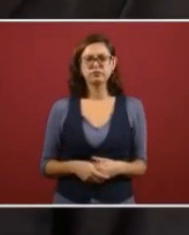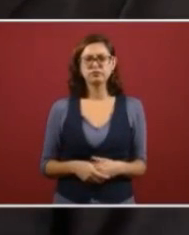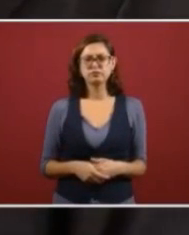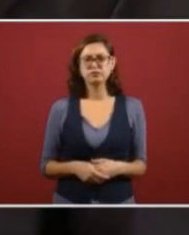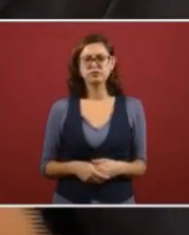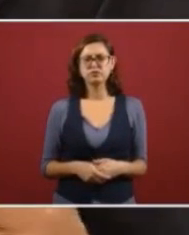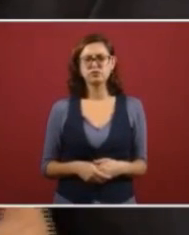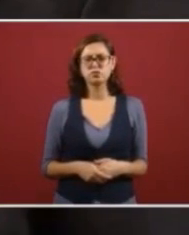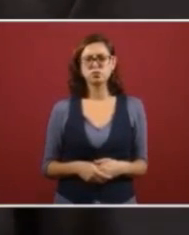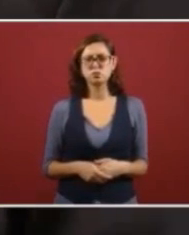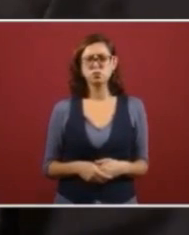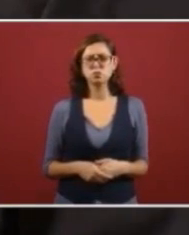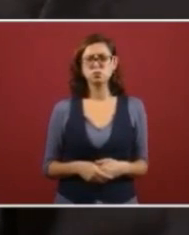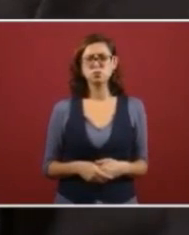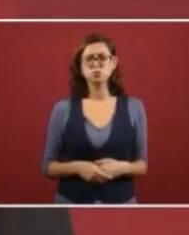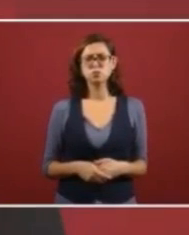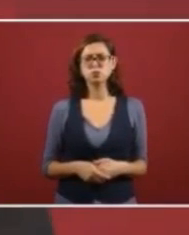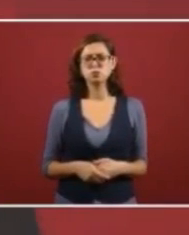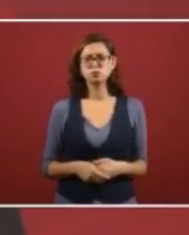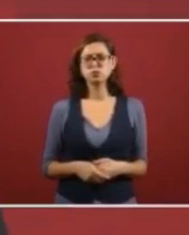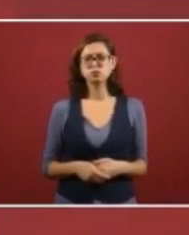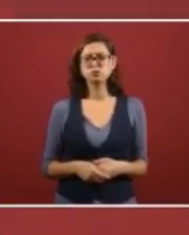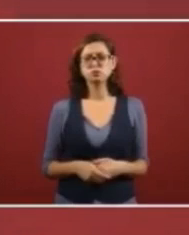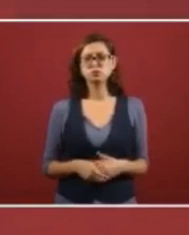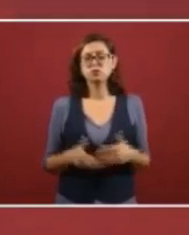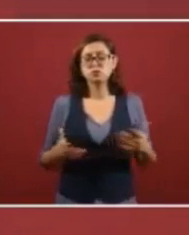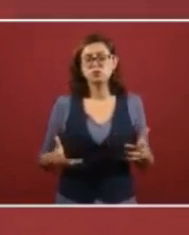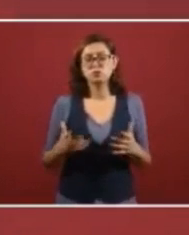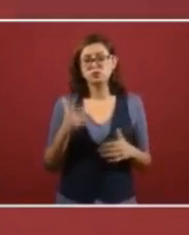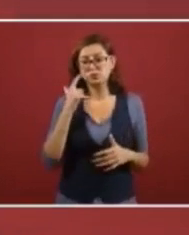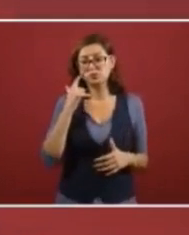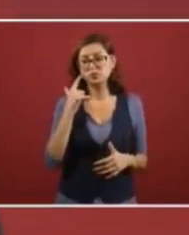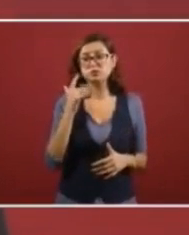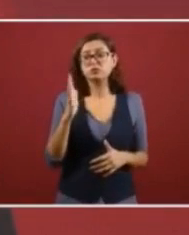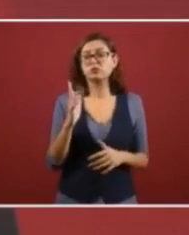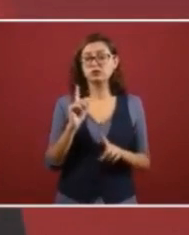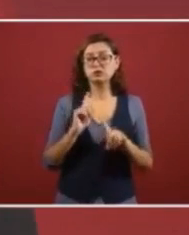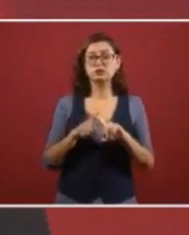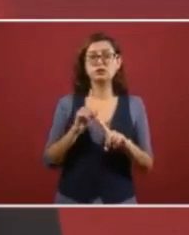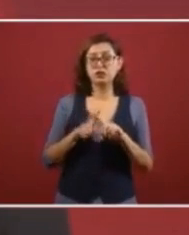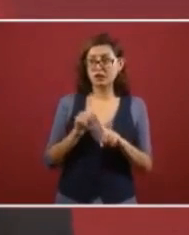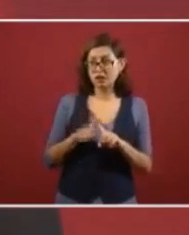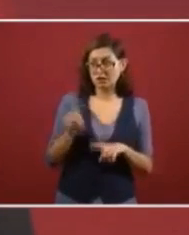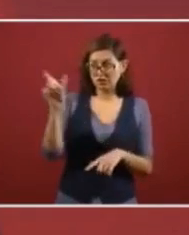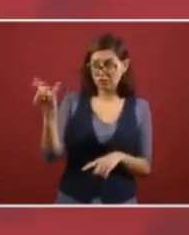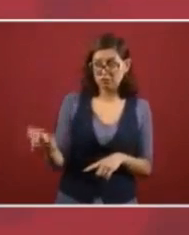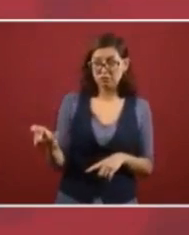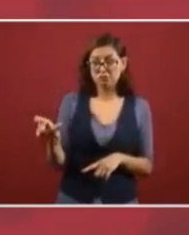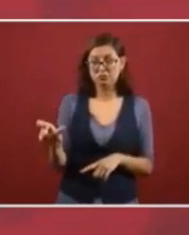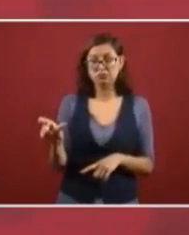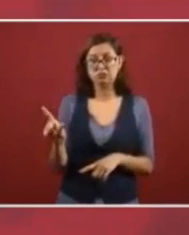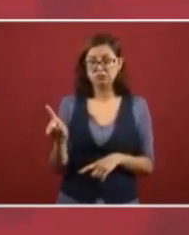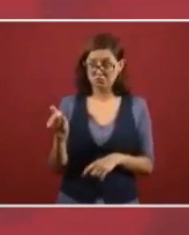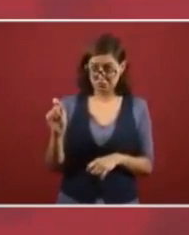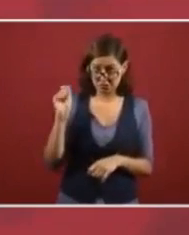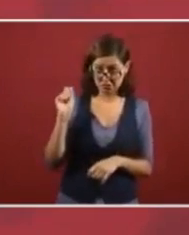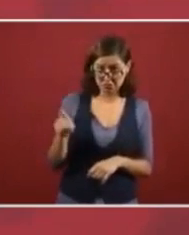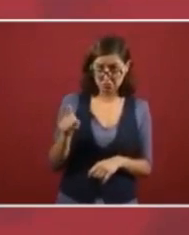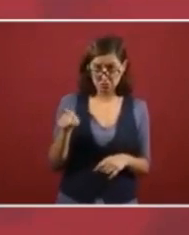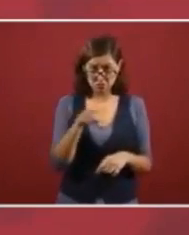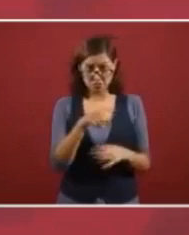esperar a ver sí quien supuestamente el las hizo las confirma